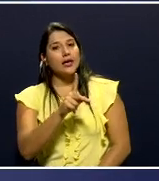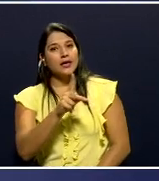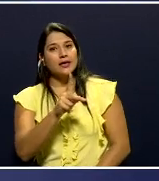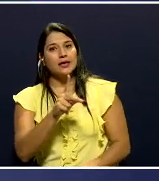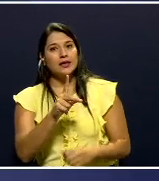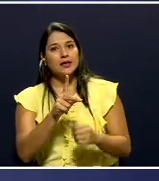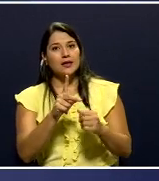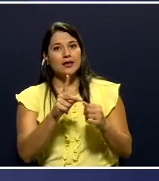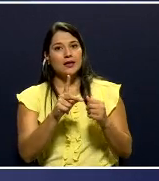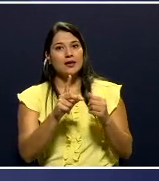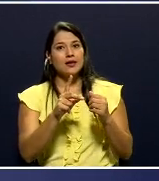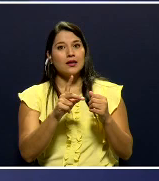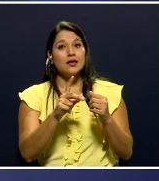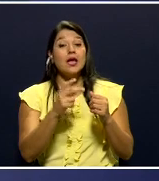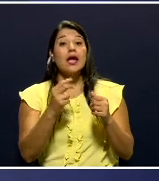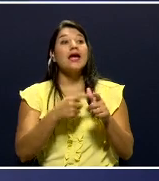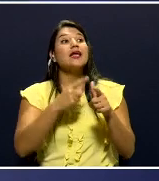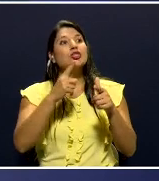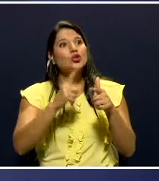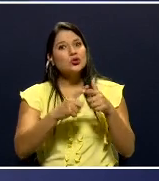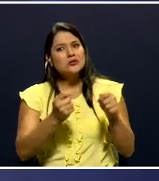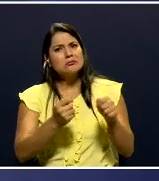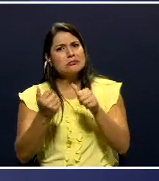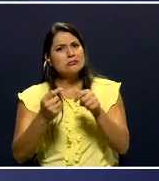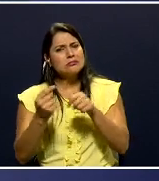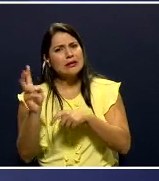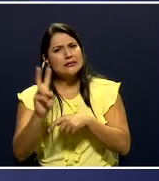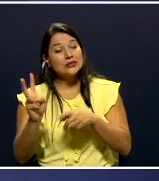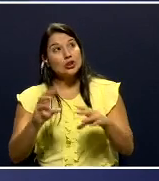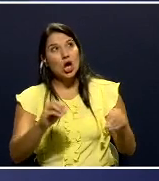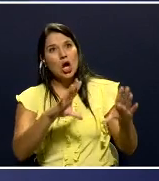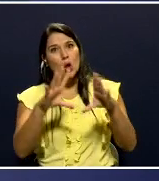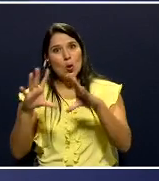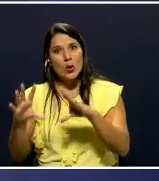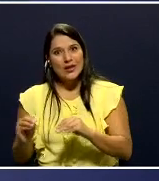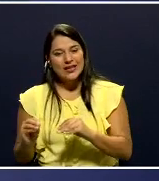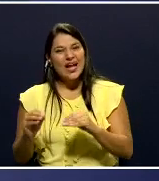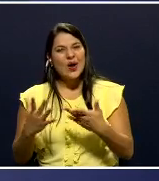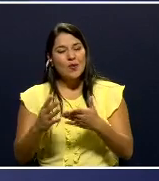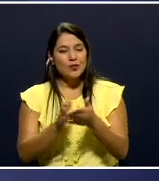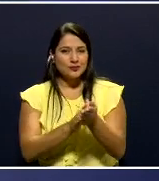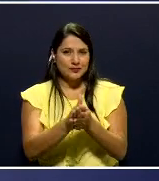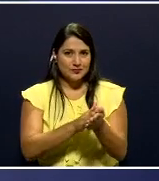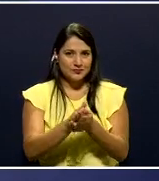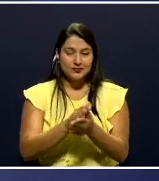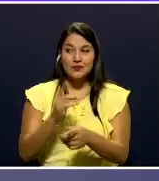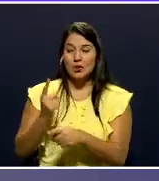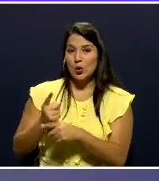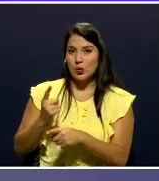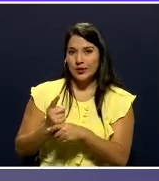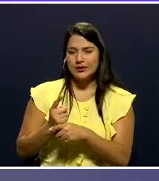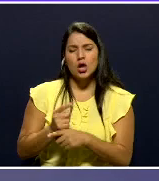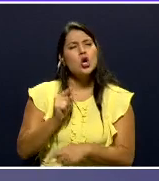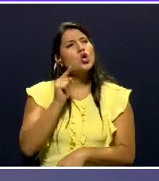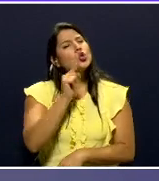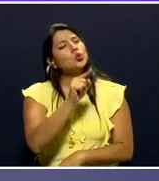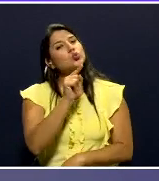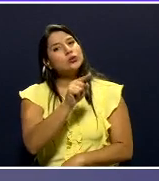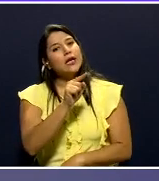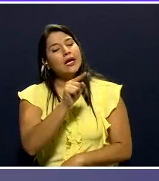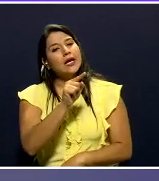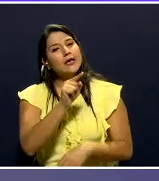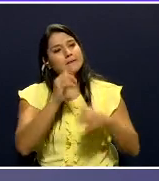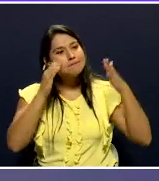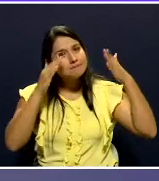membranas reiteradamente durante todo el día. Me parece muy bien, muy buena. Usted se ha dedicado